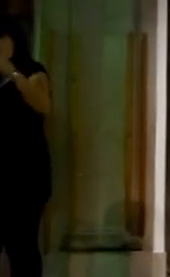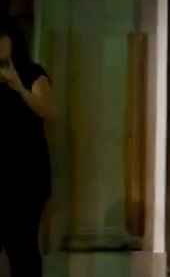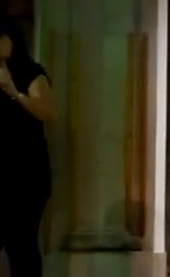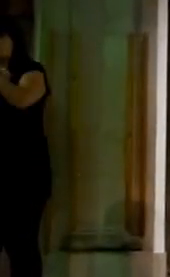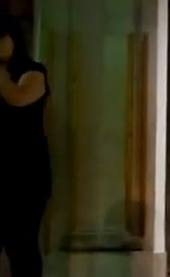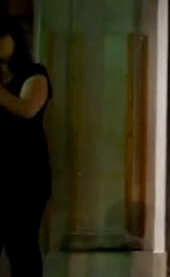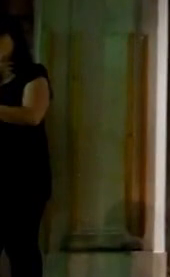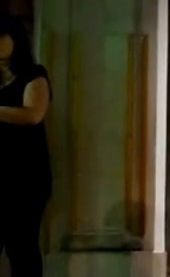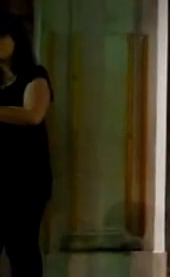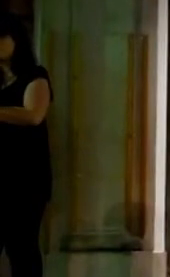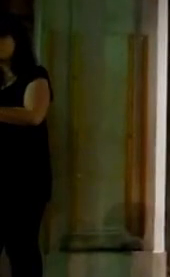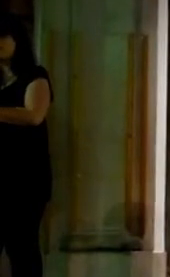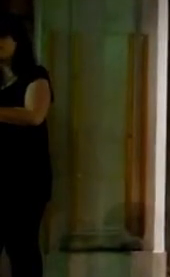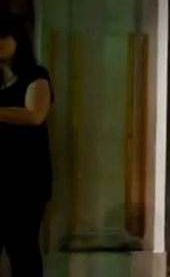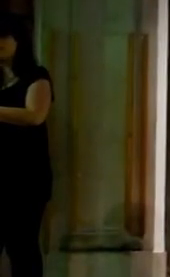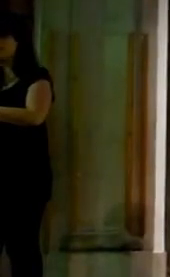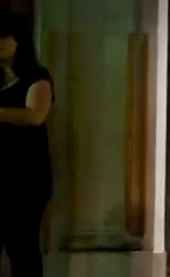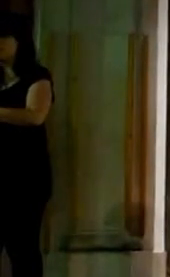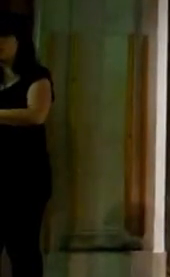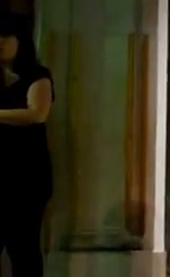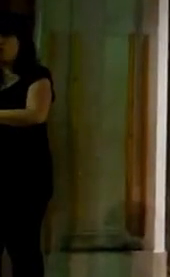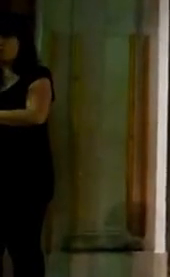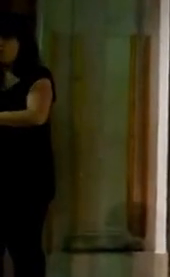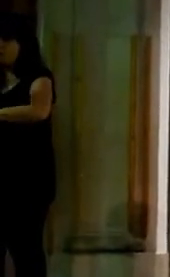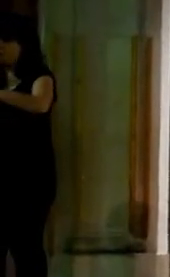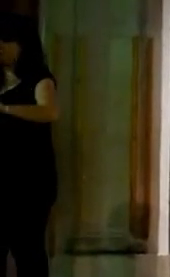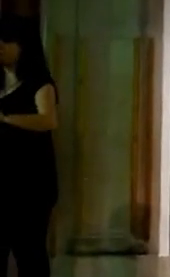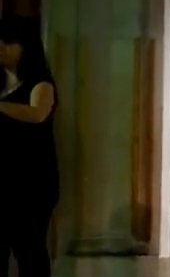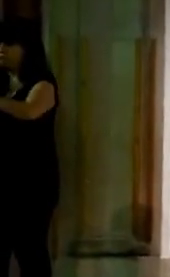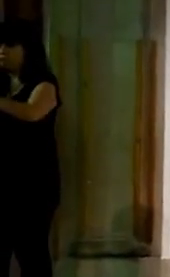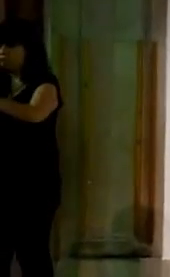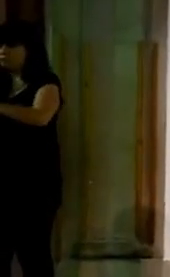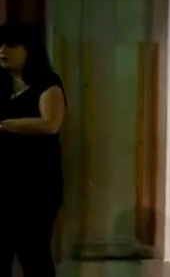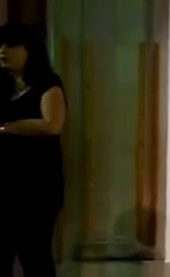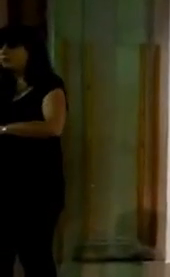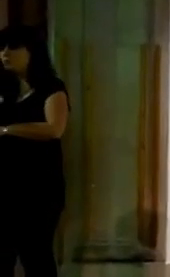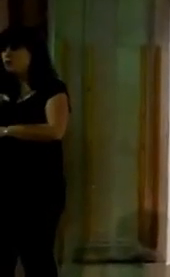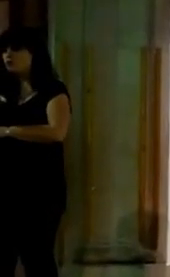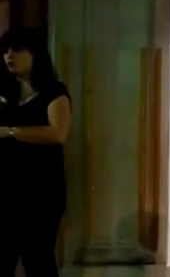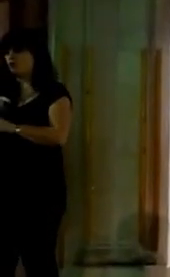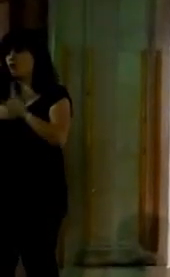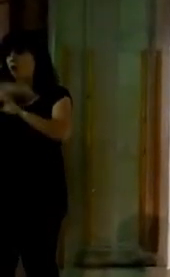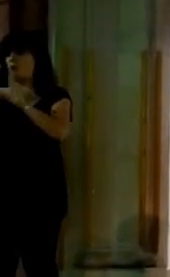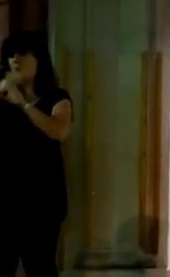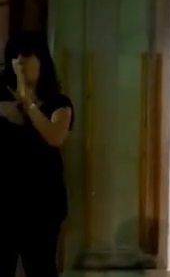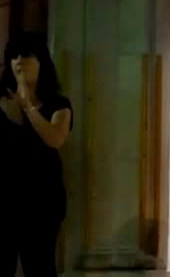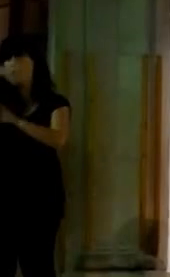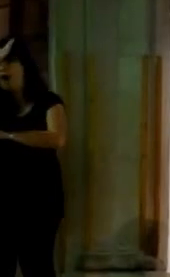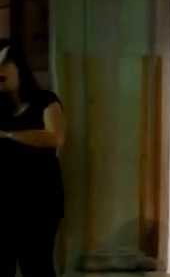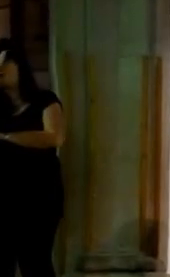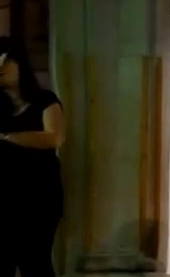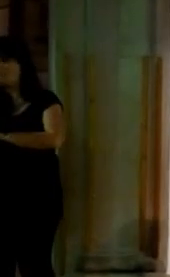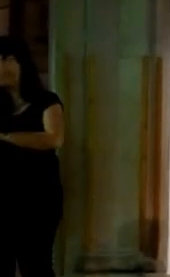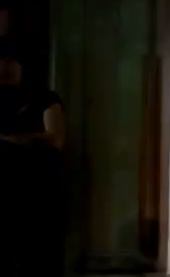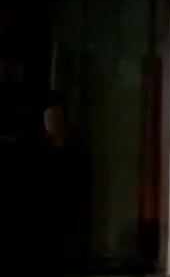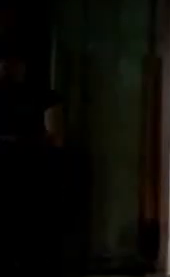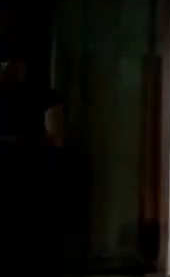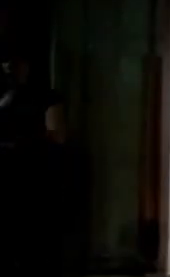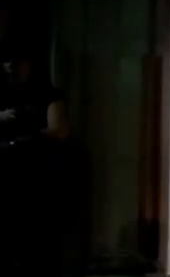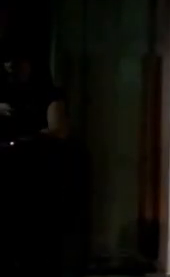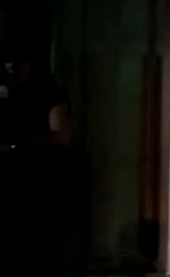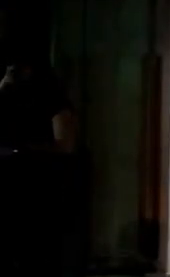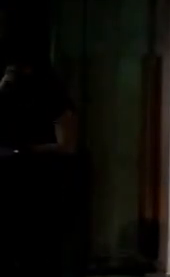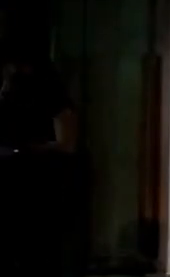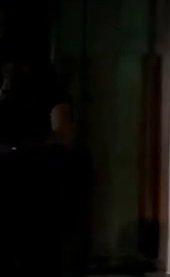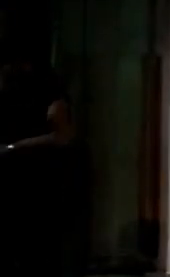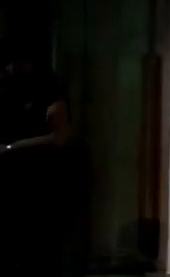e tamén contra a corrupción. Votade contra a casta, que tamén é votar contra a caspa, que tamén é votar contra